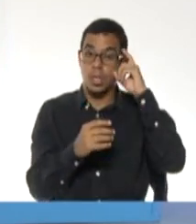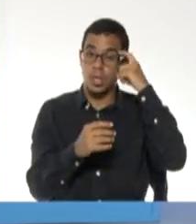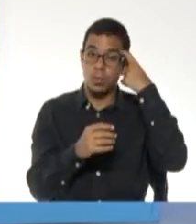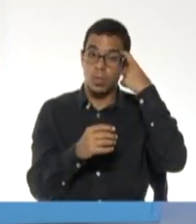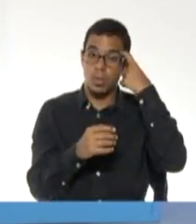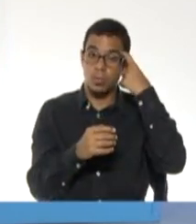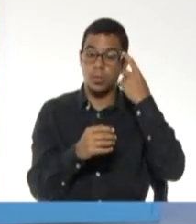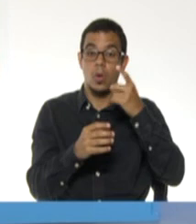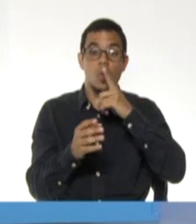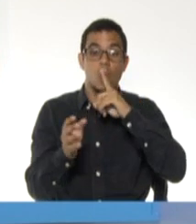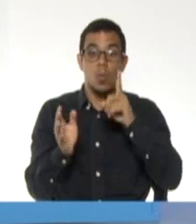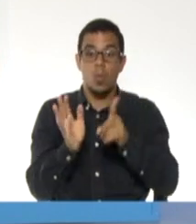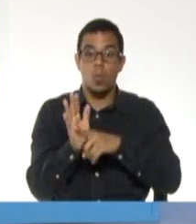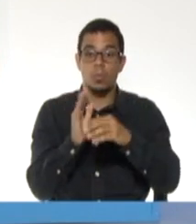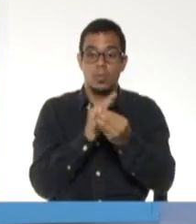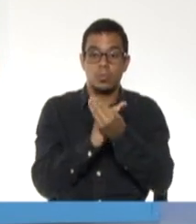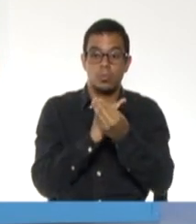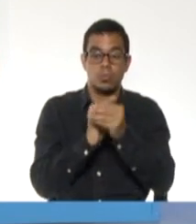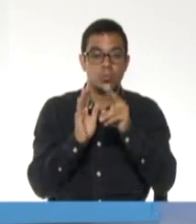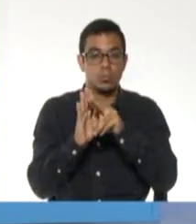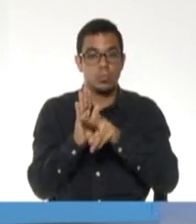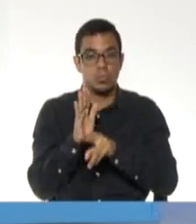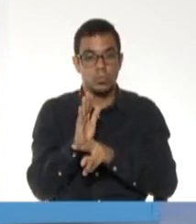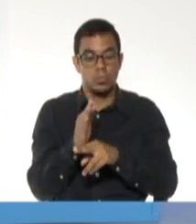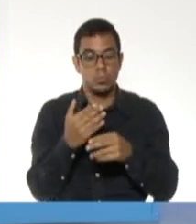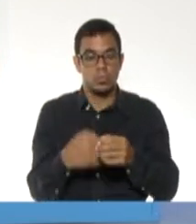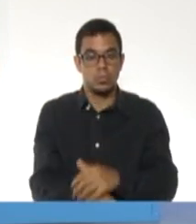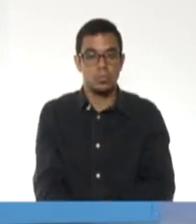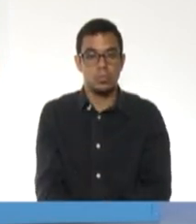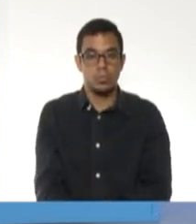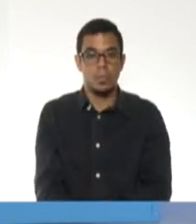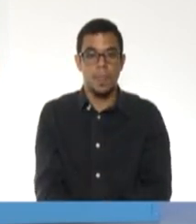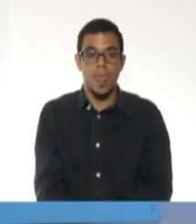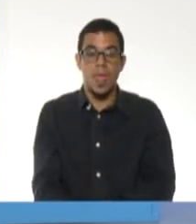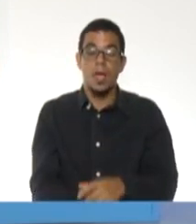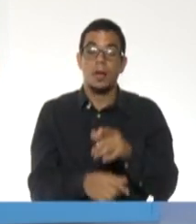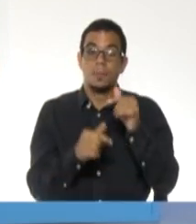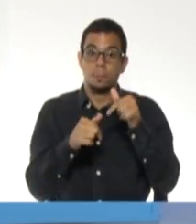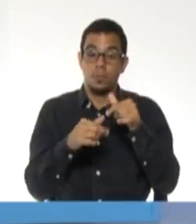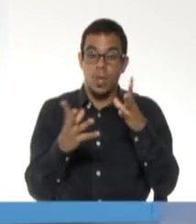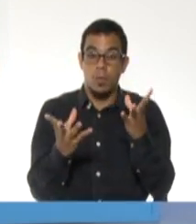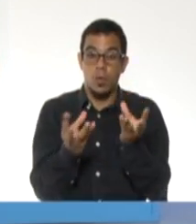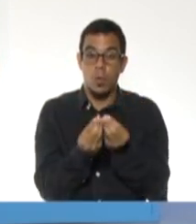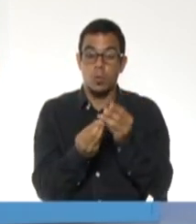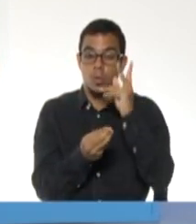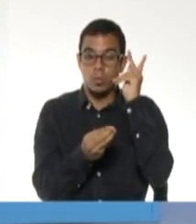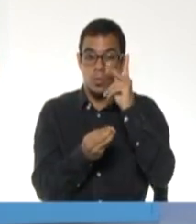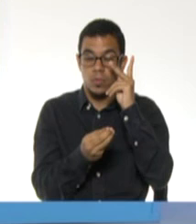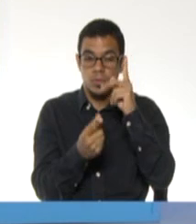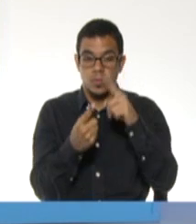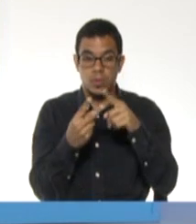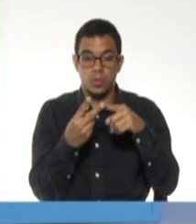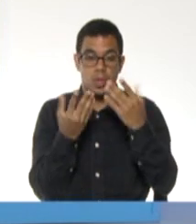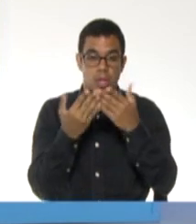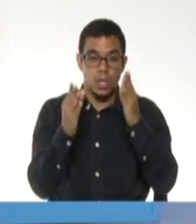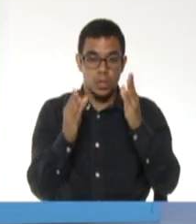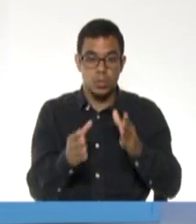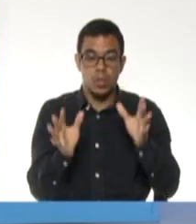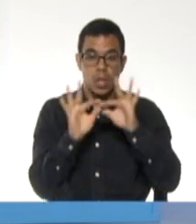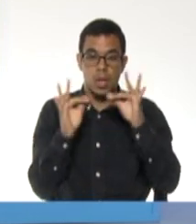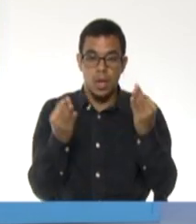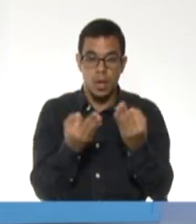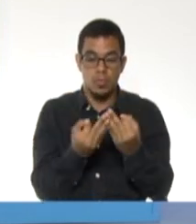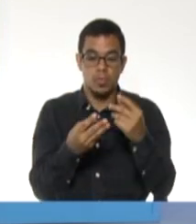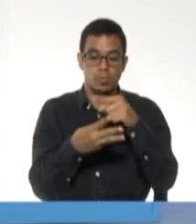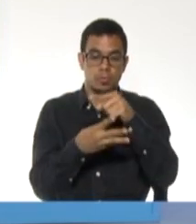siempre mantener las medidas de bioseguridad para resguardar nuestra salud. Nosotros en Fundavit nos mantenemos junto al docente, el estudiante y la